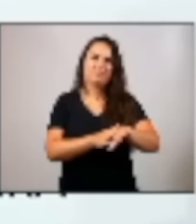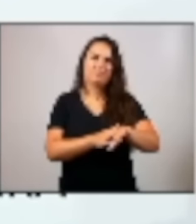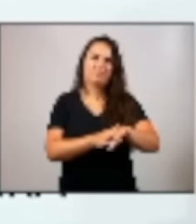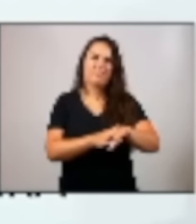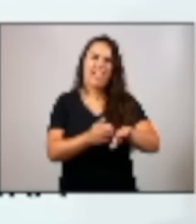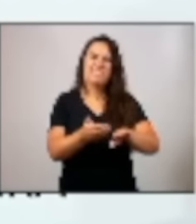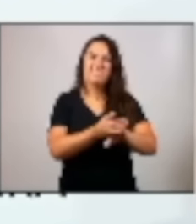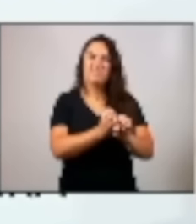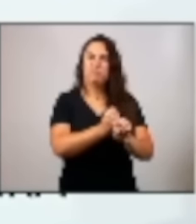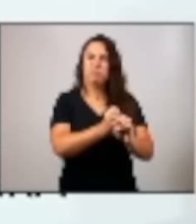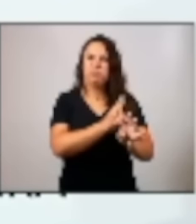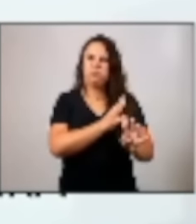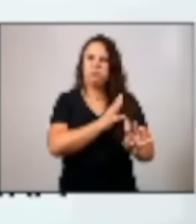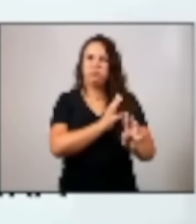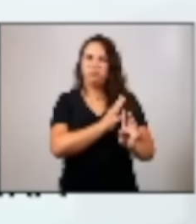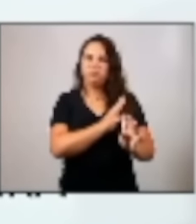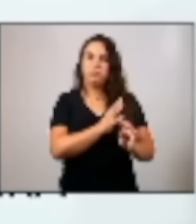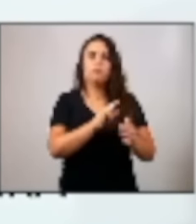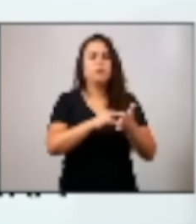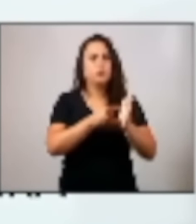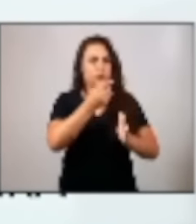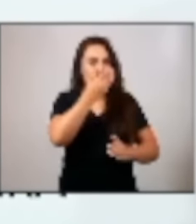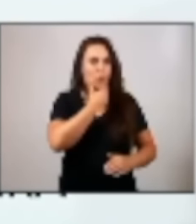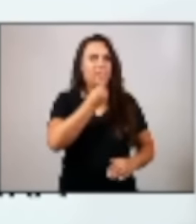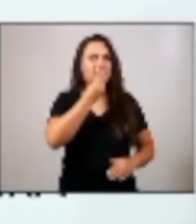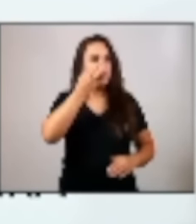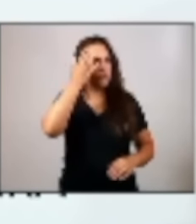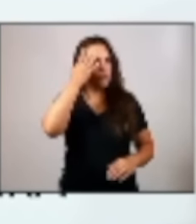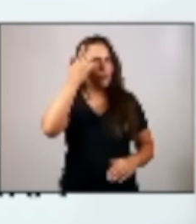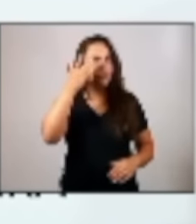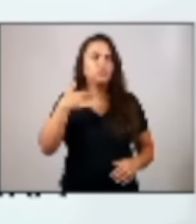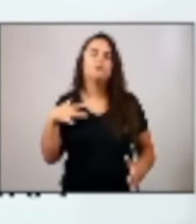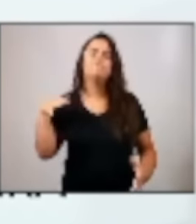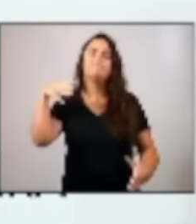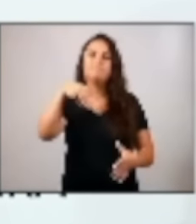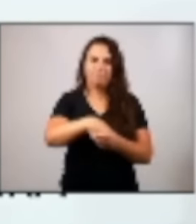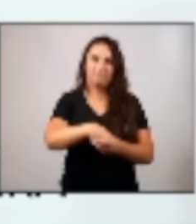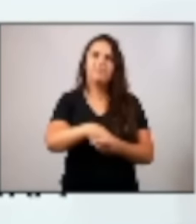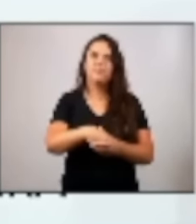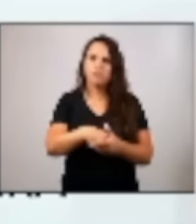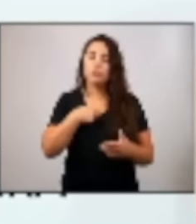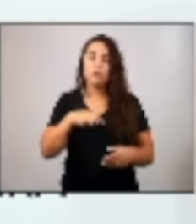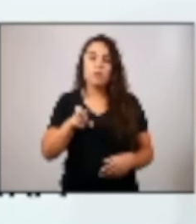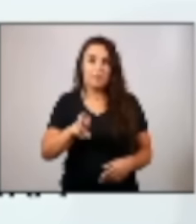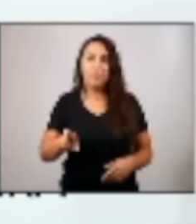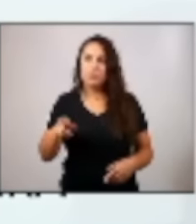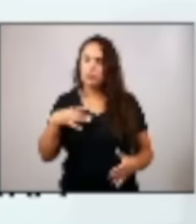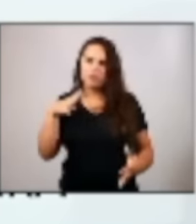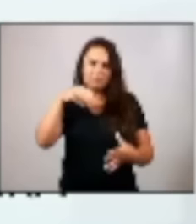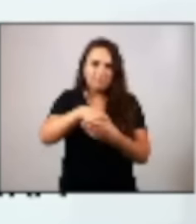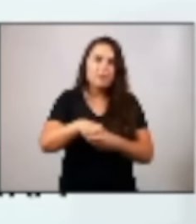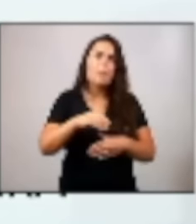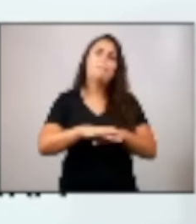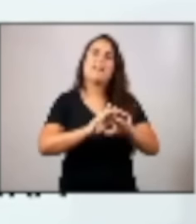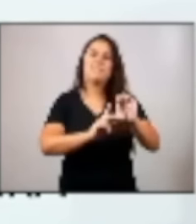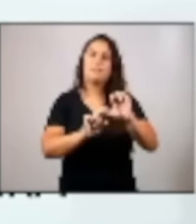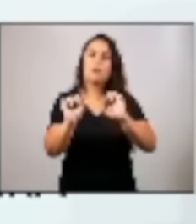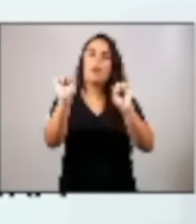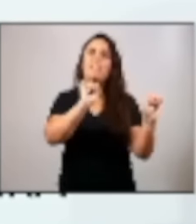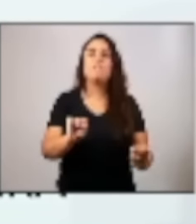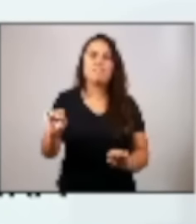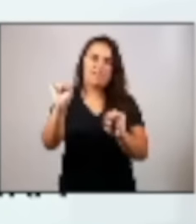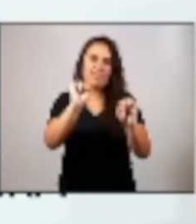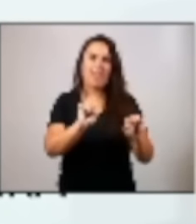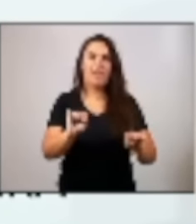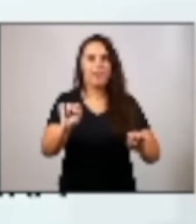todos. El proyecto era muy bonito, ilusionante, y yo me metí, lo vuelvo a retirar, para defender a los extremeños y